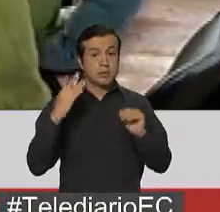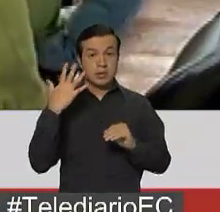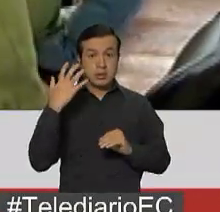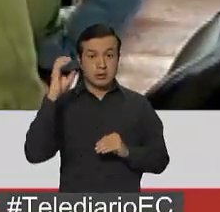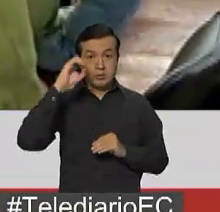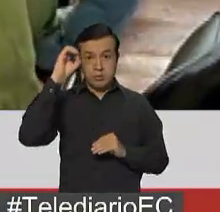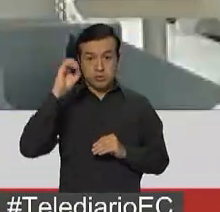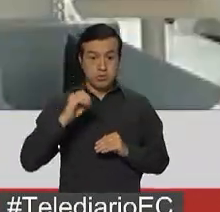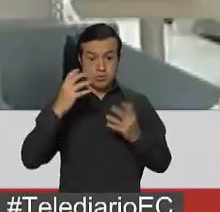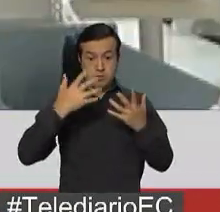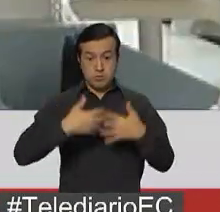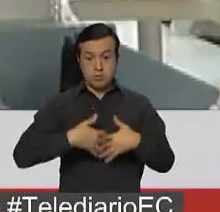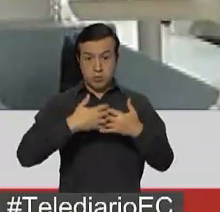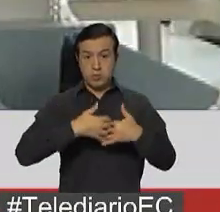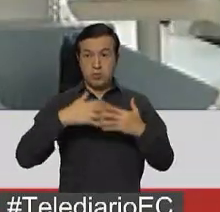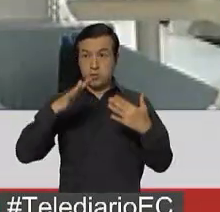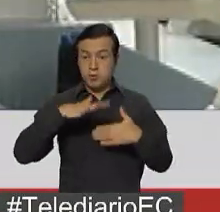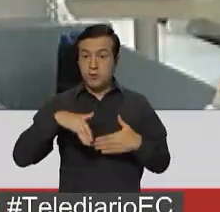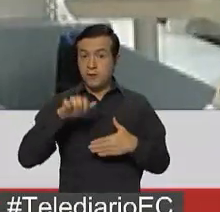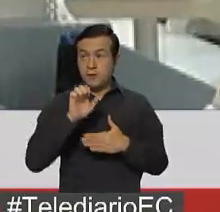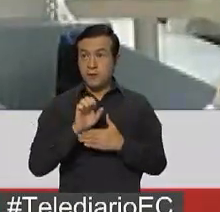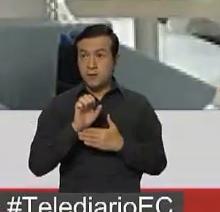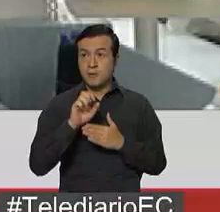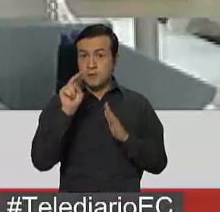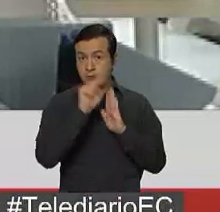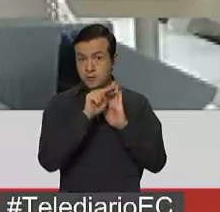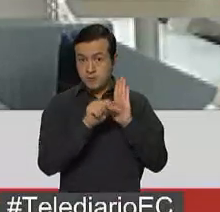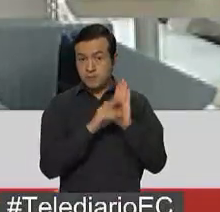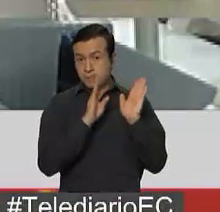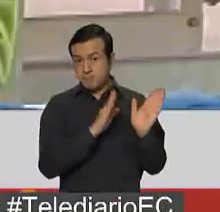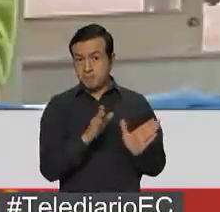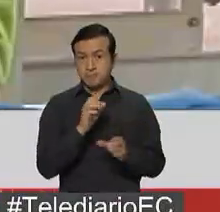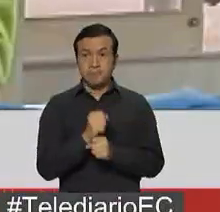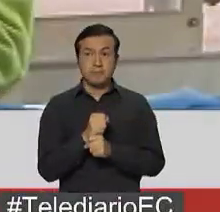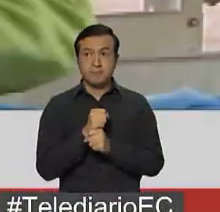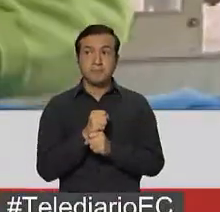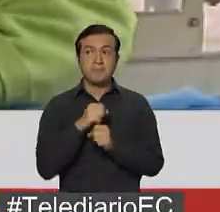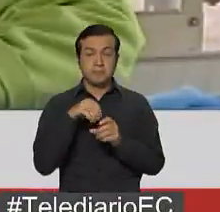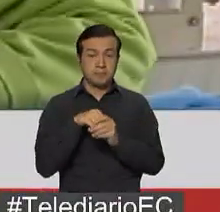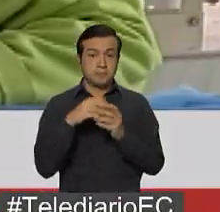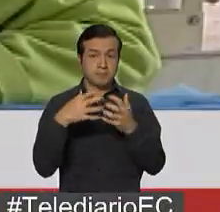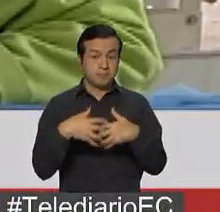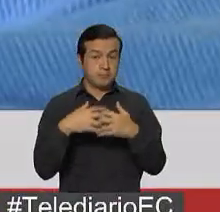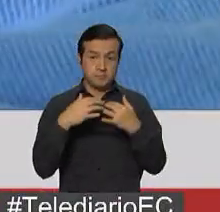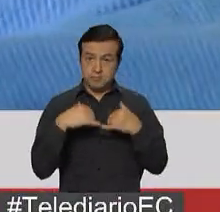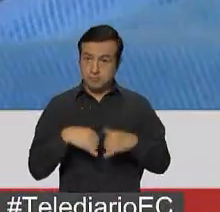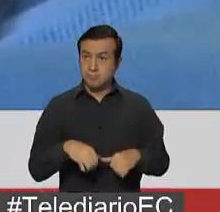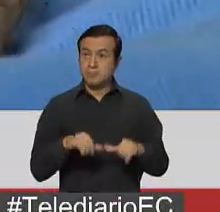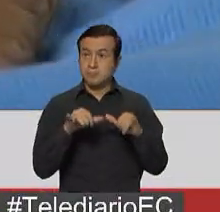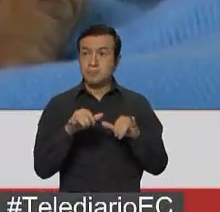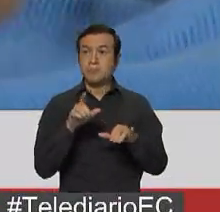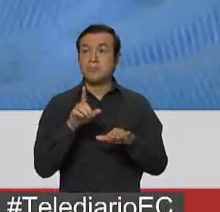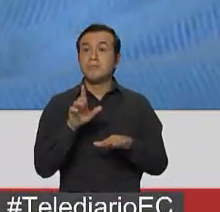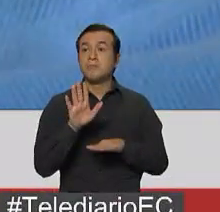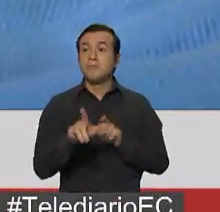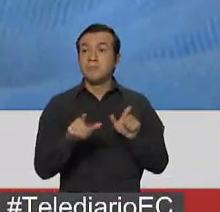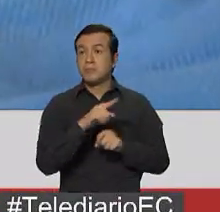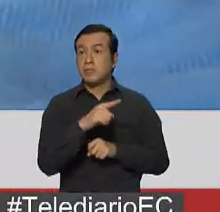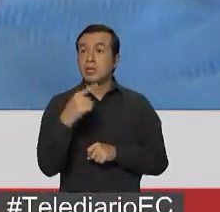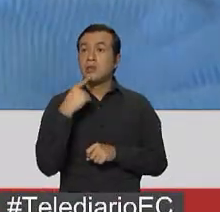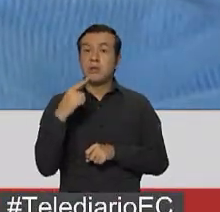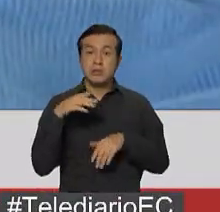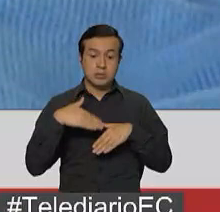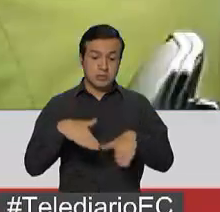ciento de fábricas que pueden operar en el país cumplen con protocolos de bioseguridad en las plantas de producción según los dirigentes del sector textil